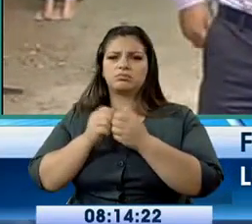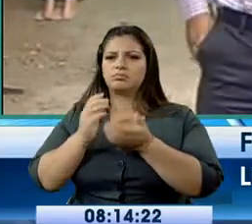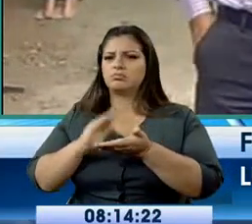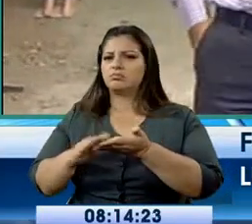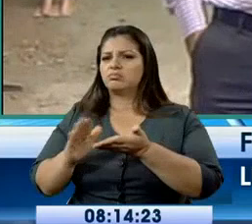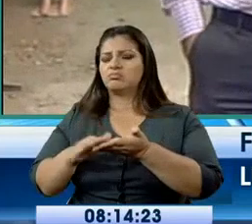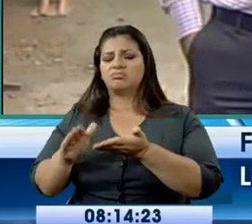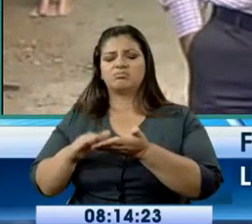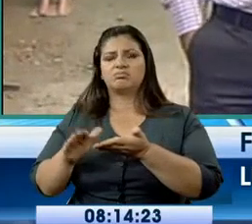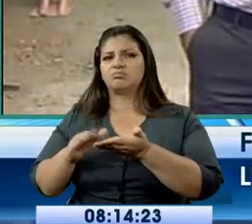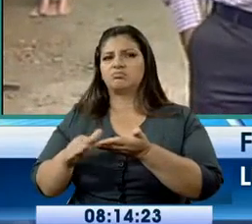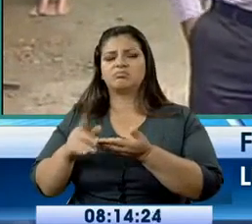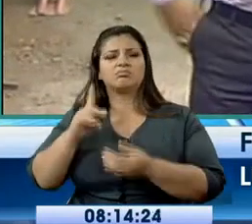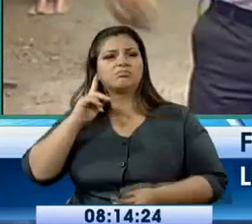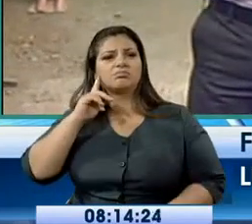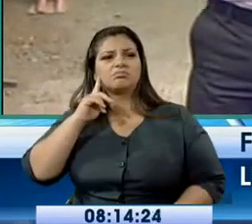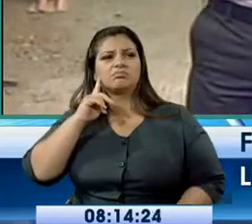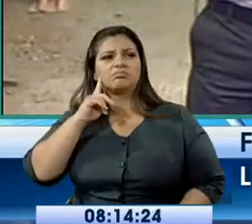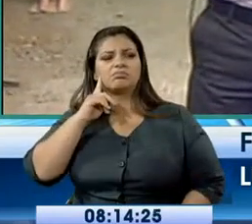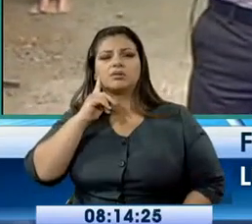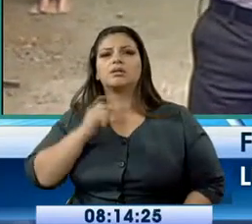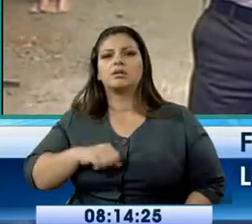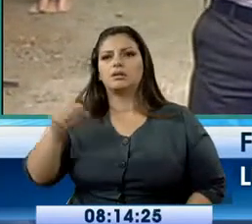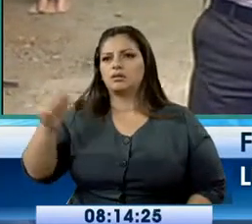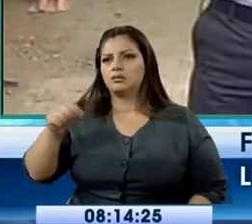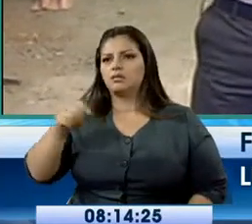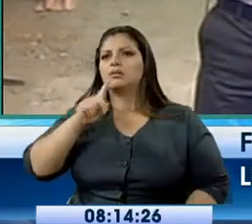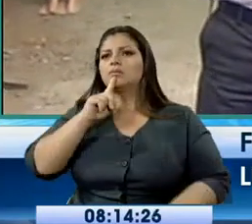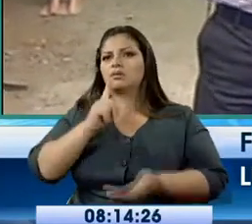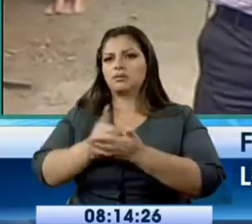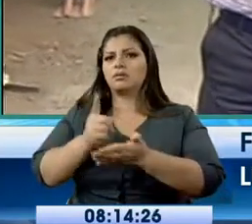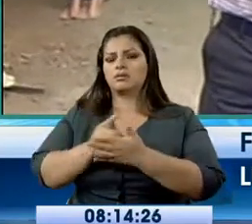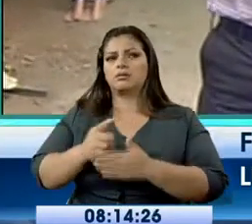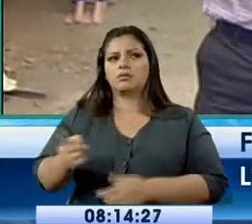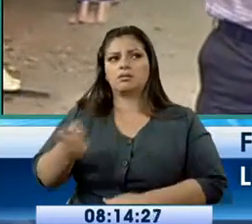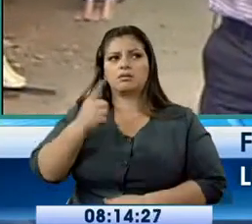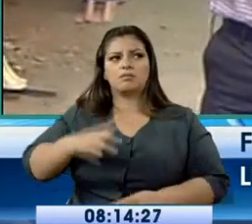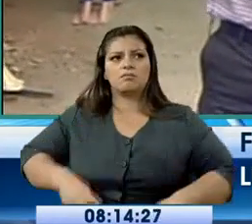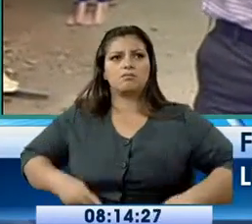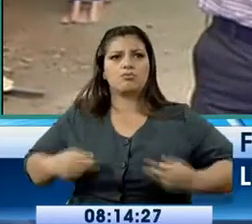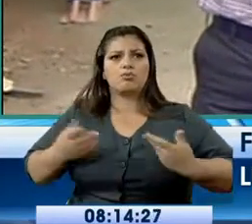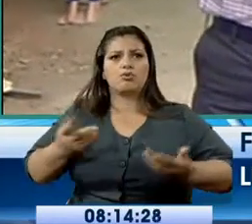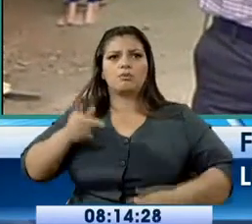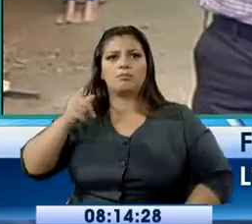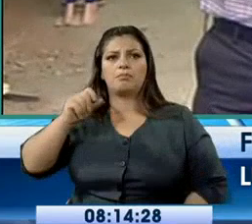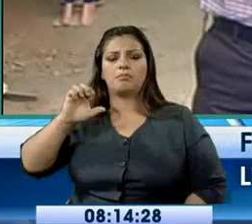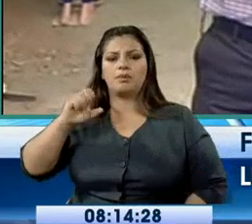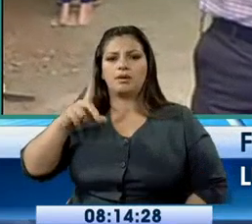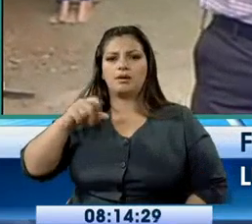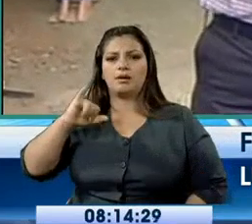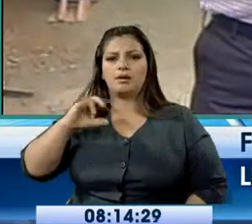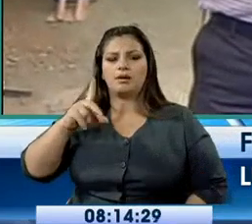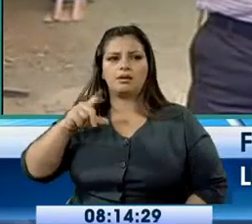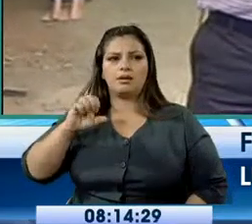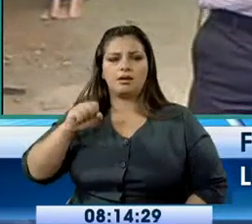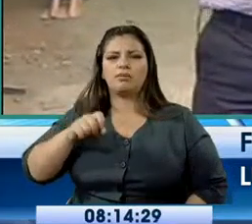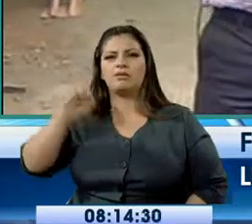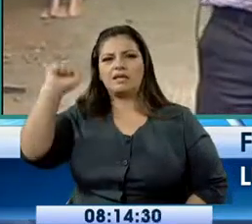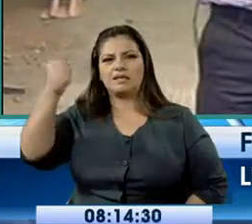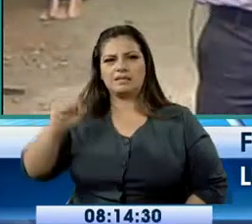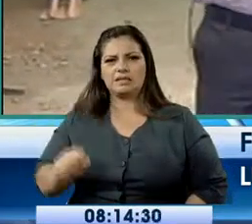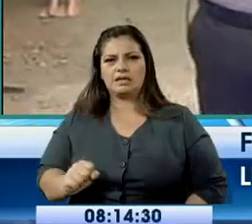no. Cuéntenme, sí, ellos son de Pelileo, muchos, por ejemplo, van y vienen, otros, claro, permanecen aquí por temporadas, pero ellos